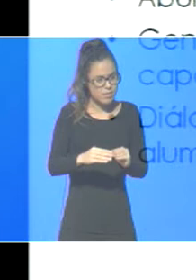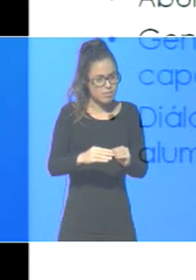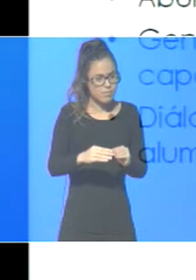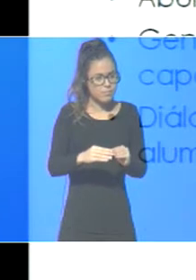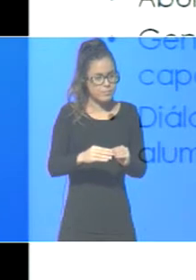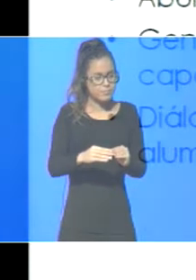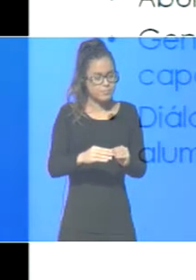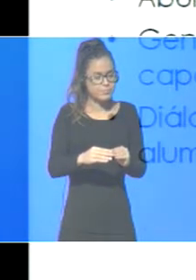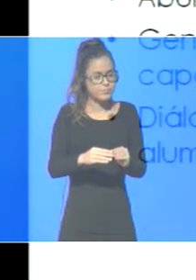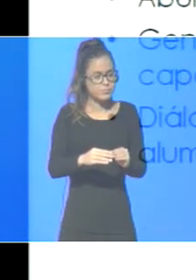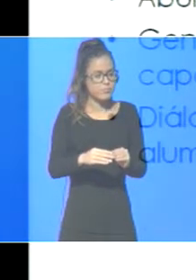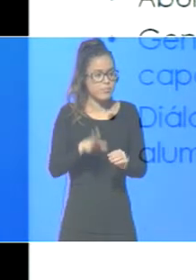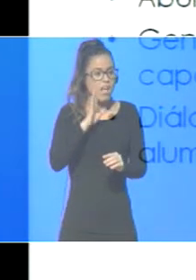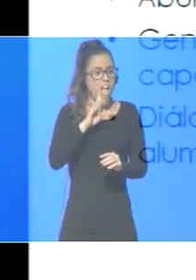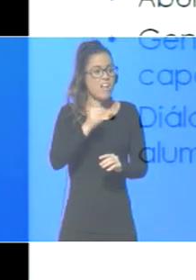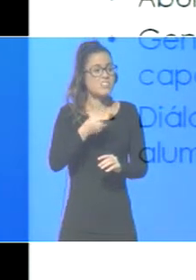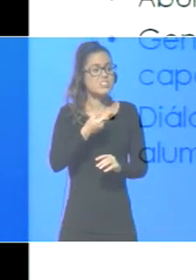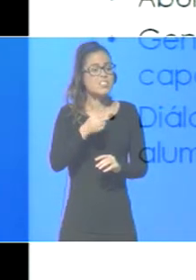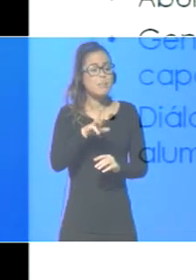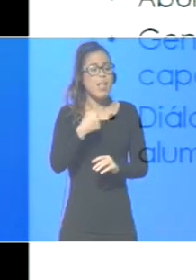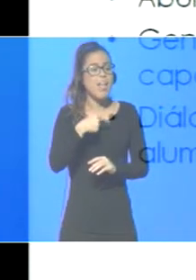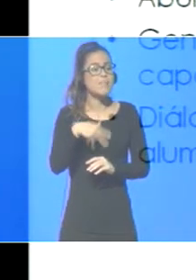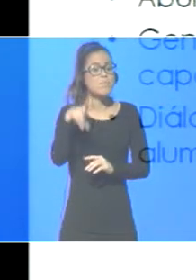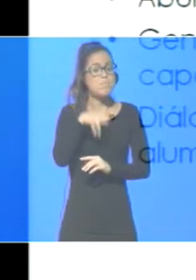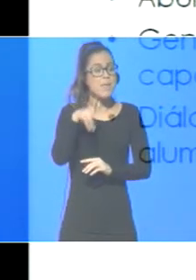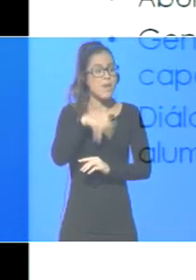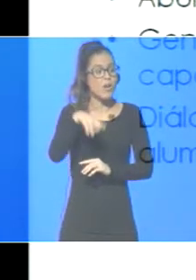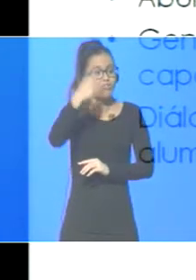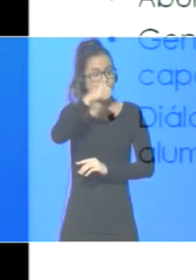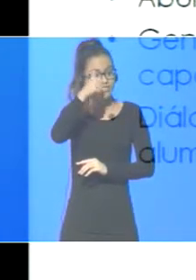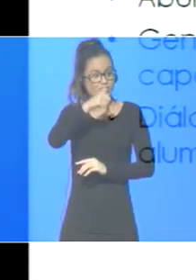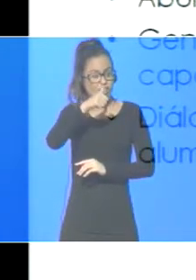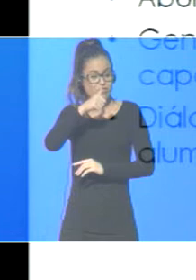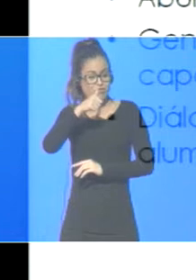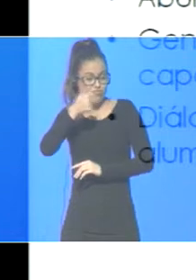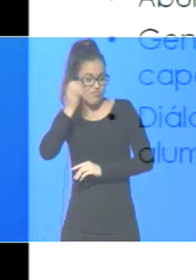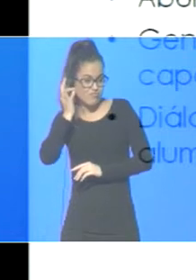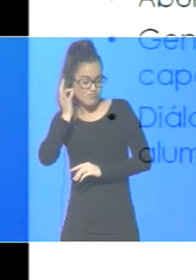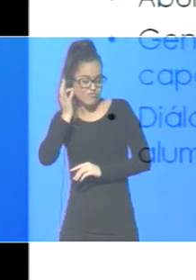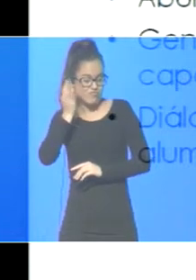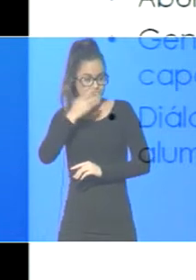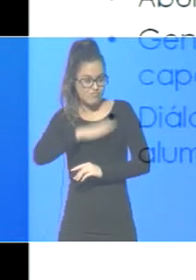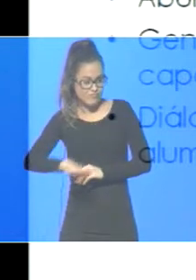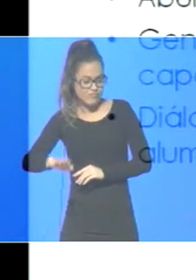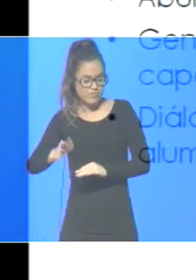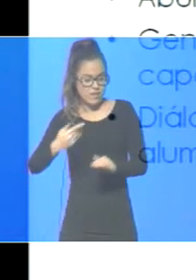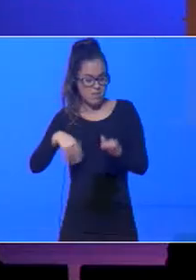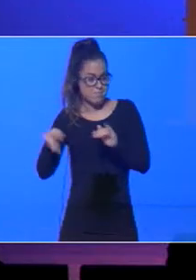oso ondo esan du Xabierrek ekarri duen bideoko mutilak, hombre, difícil, yo tan difícil no lo